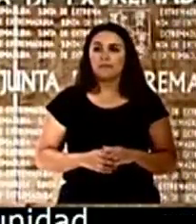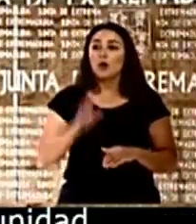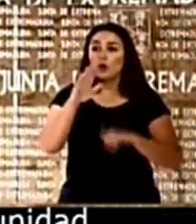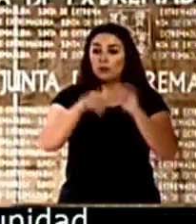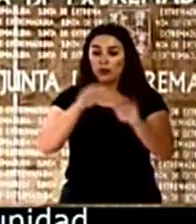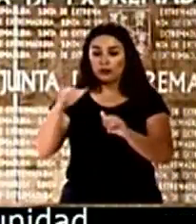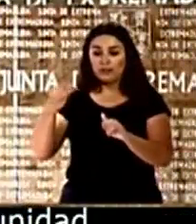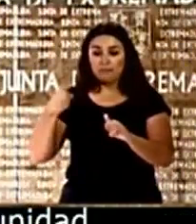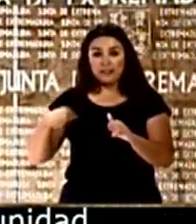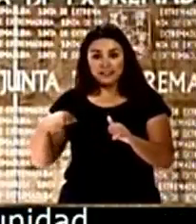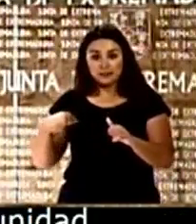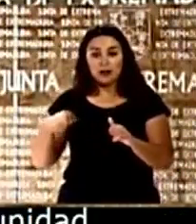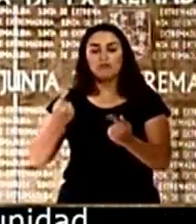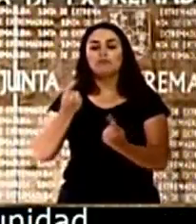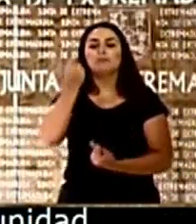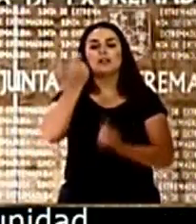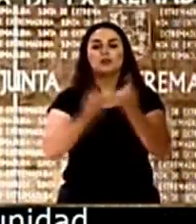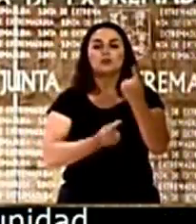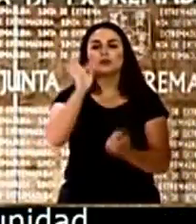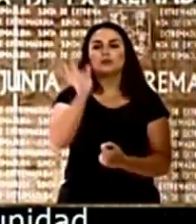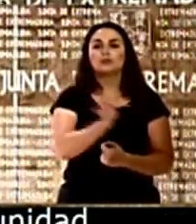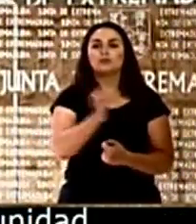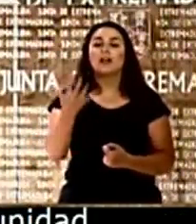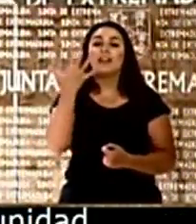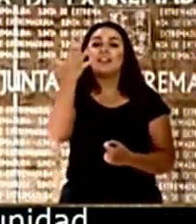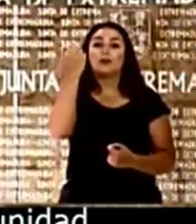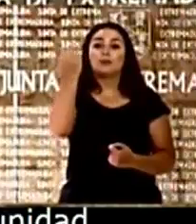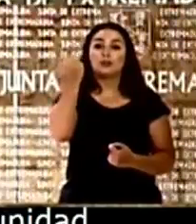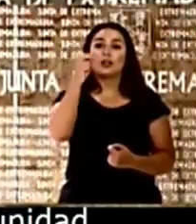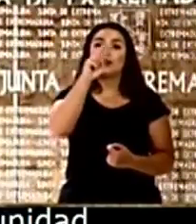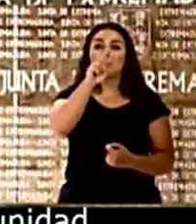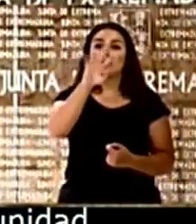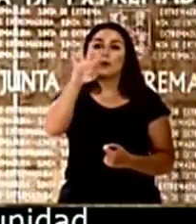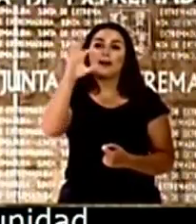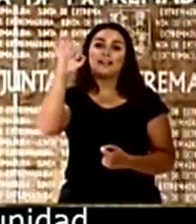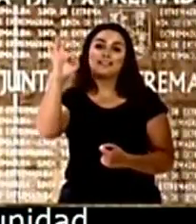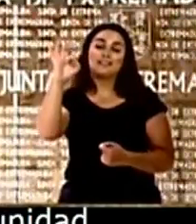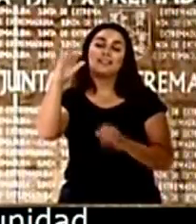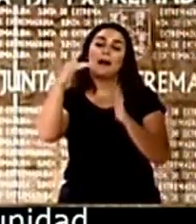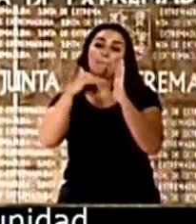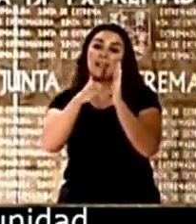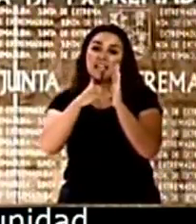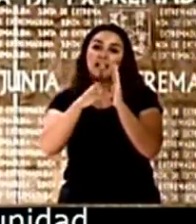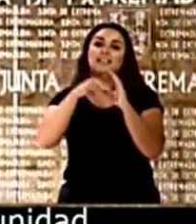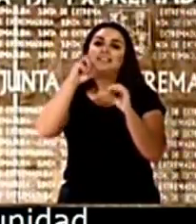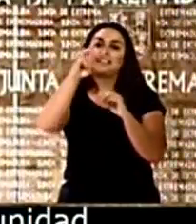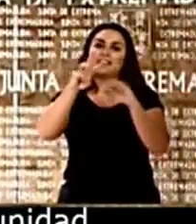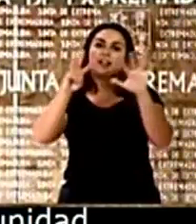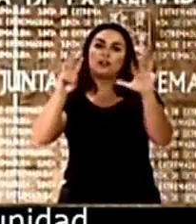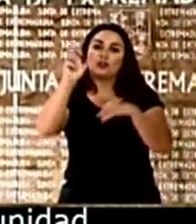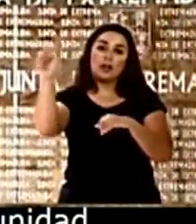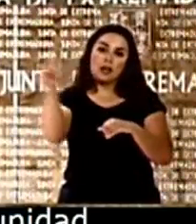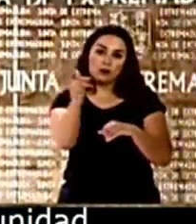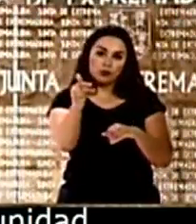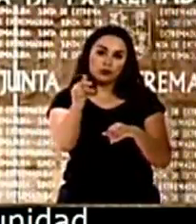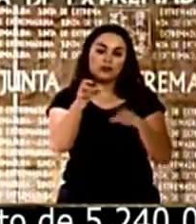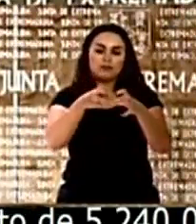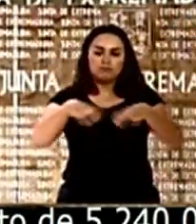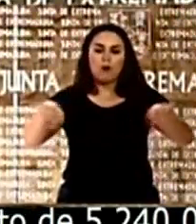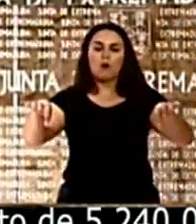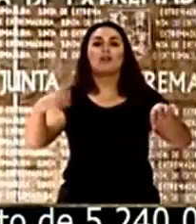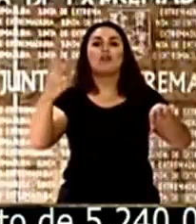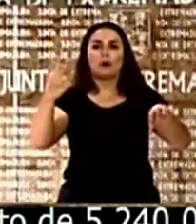convocatoria tiene un presupuesto de 5.240.300 38 euros y se separa, a su vez, en